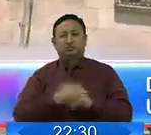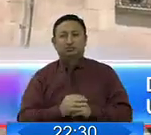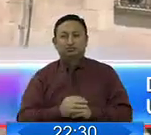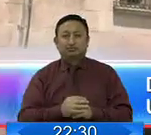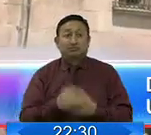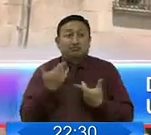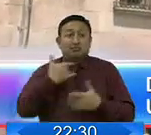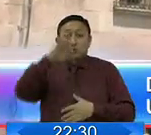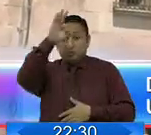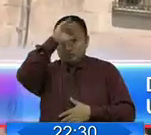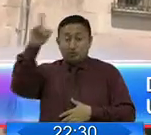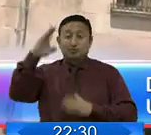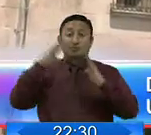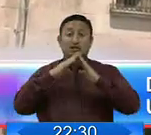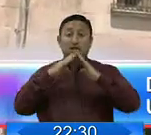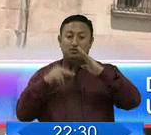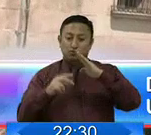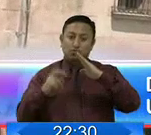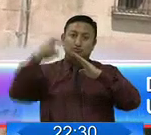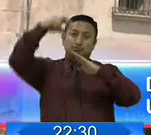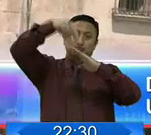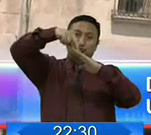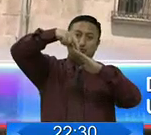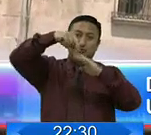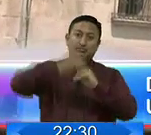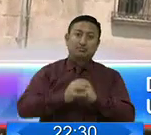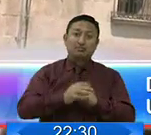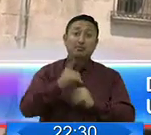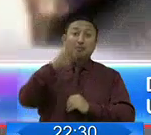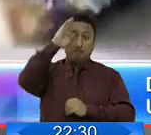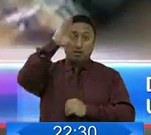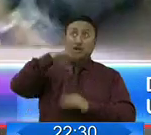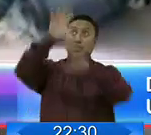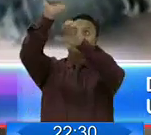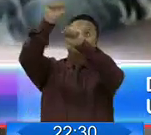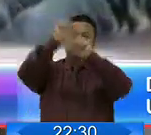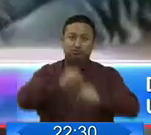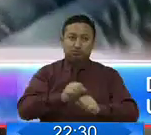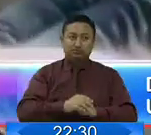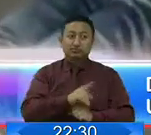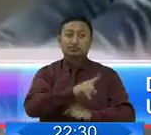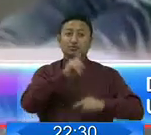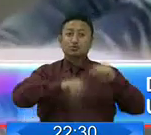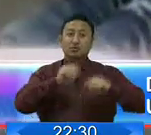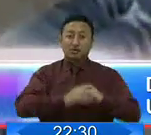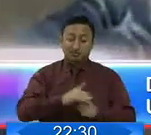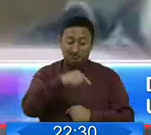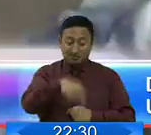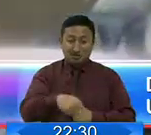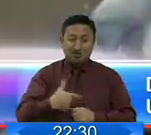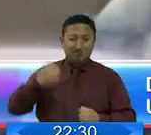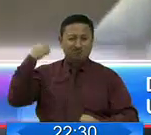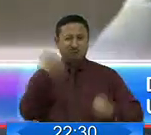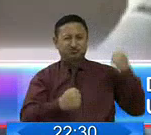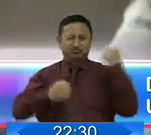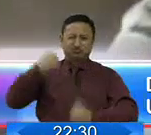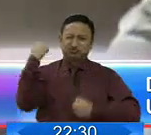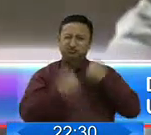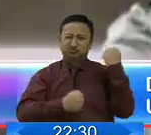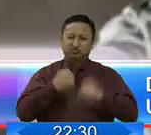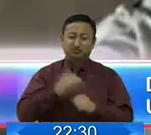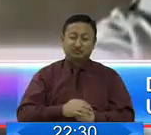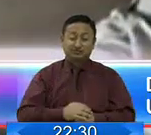cómo llegó hasta el techo de una casa vecina de donde fue bajado por los policías mientras su amigo era revolcado en la calle por suerte no hubo